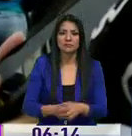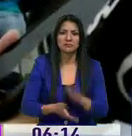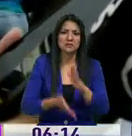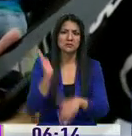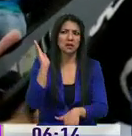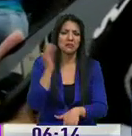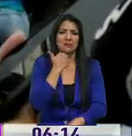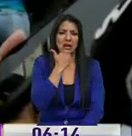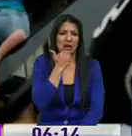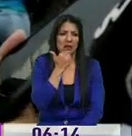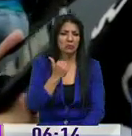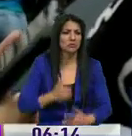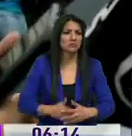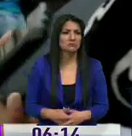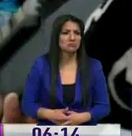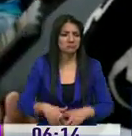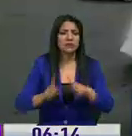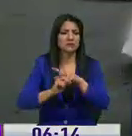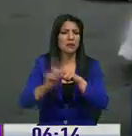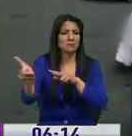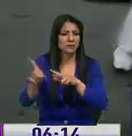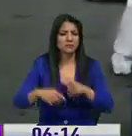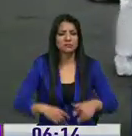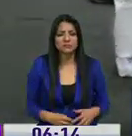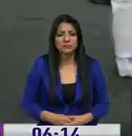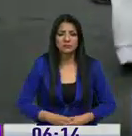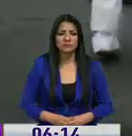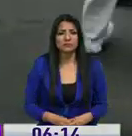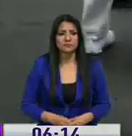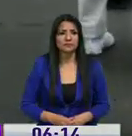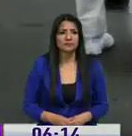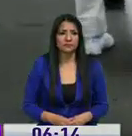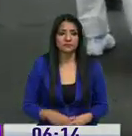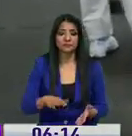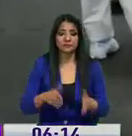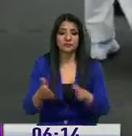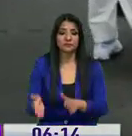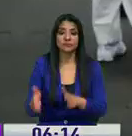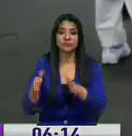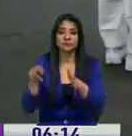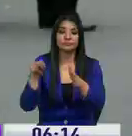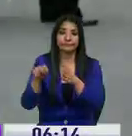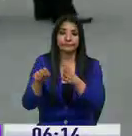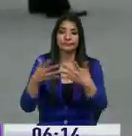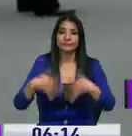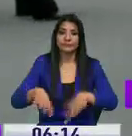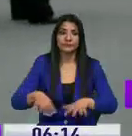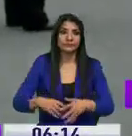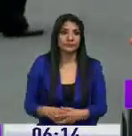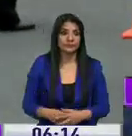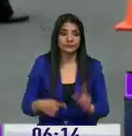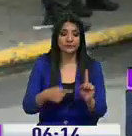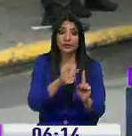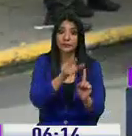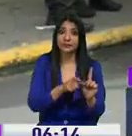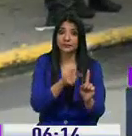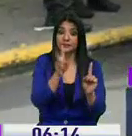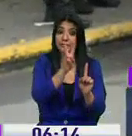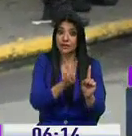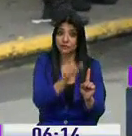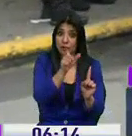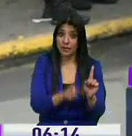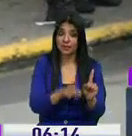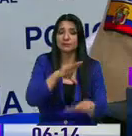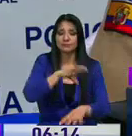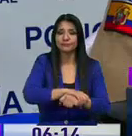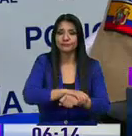pareció más bien como escapatoria el cadáver fue trasladado al centro forense de la localidad mientras que uno de los agresores fue